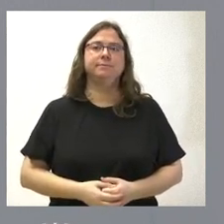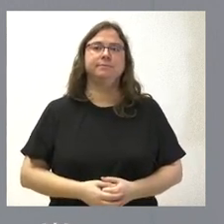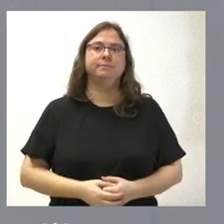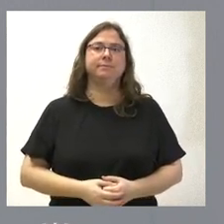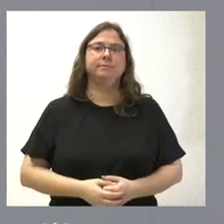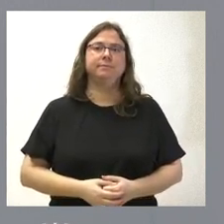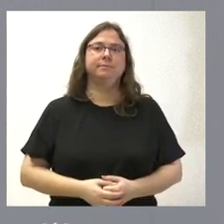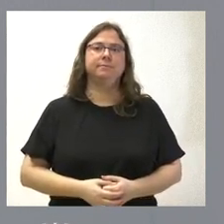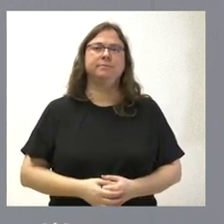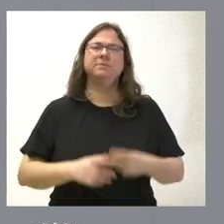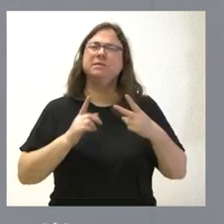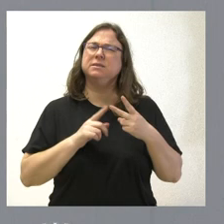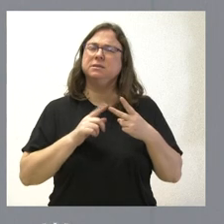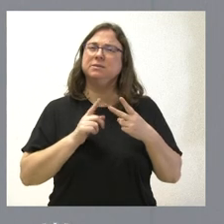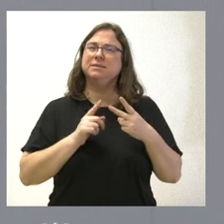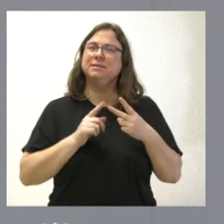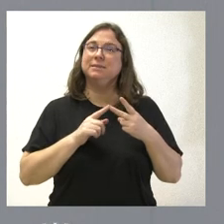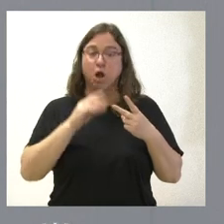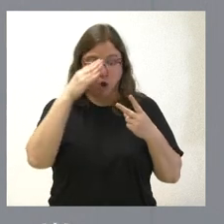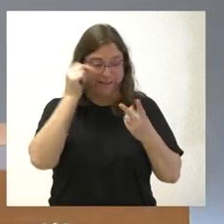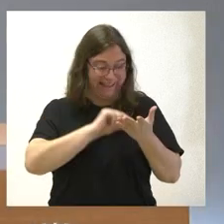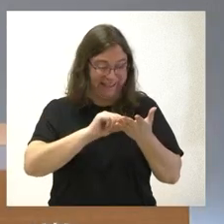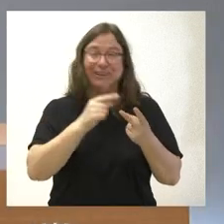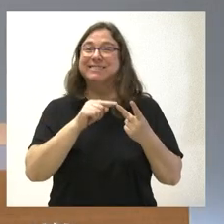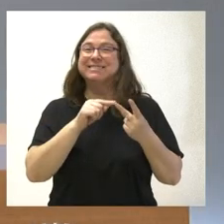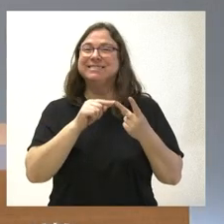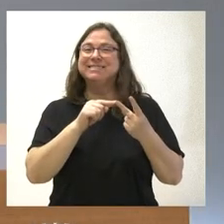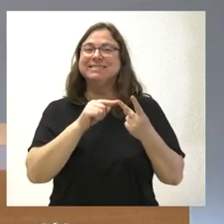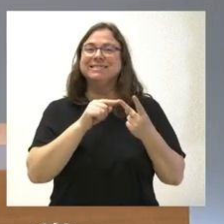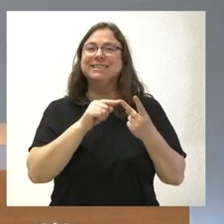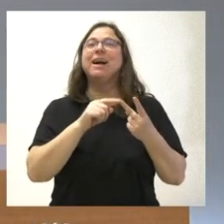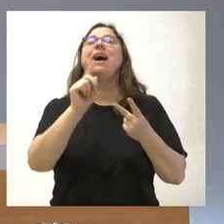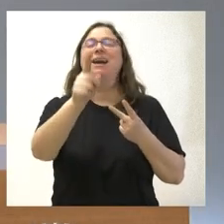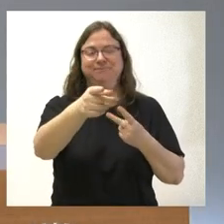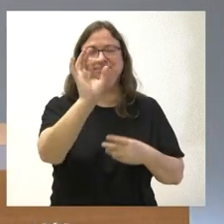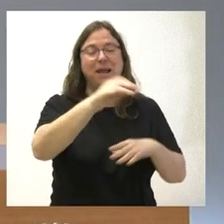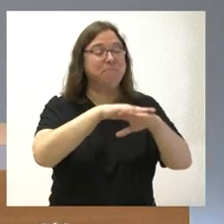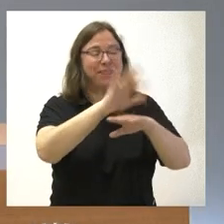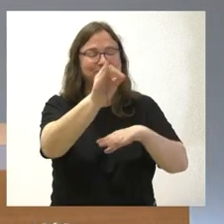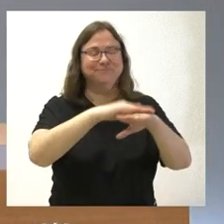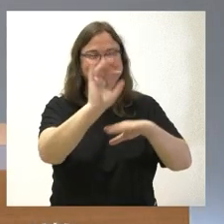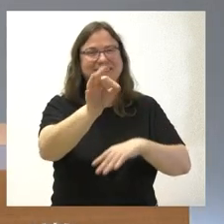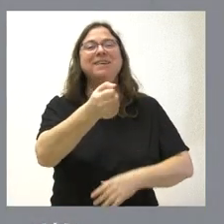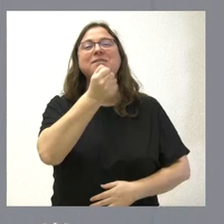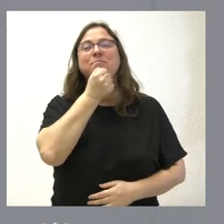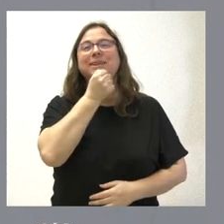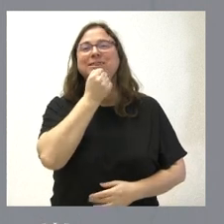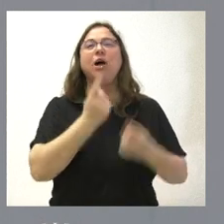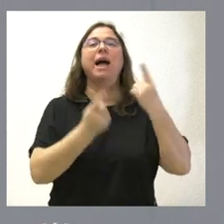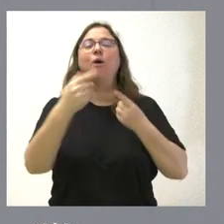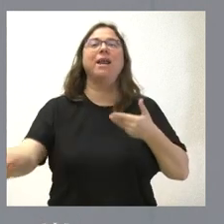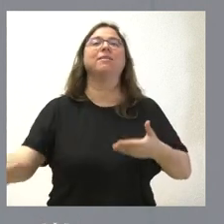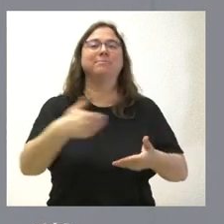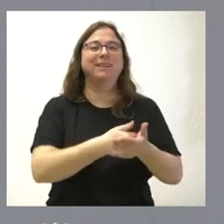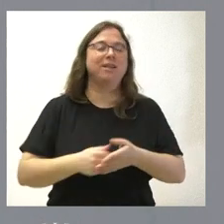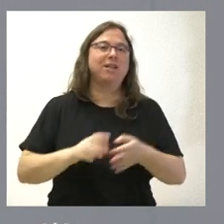eh la segunda la tengo aquí apuntado pero no me entiendo que el psoe ahí sí lo del perdón s Sí sí que había algunas peticiones en